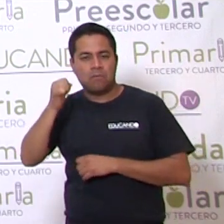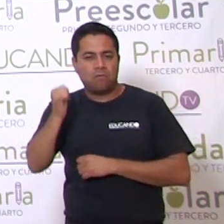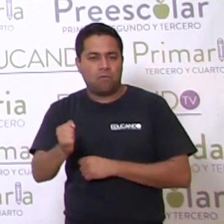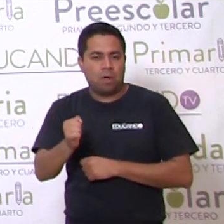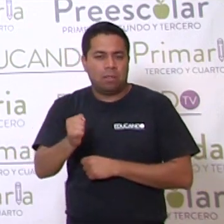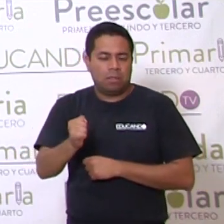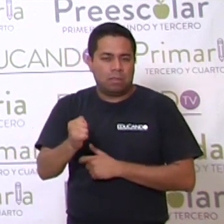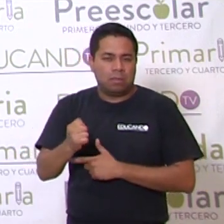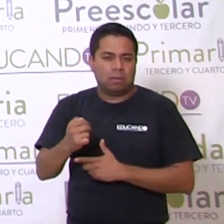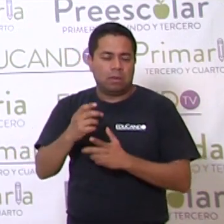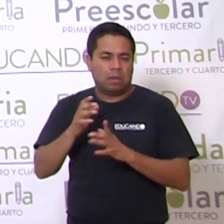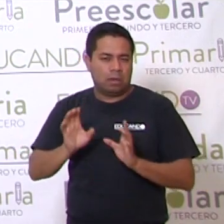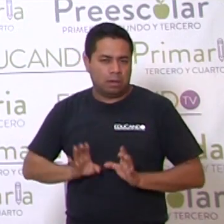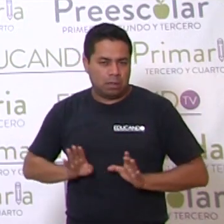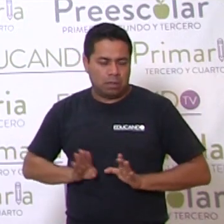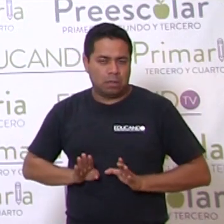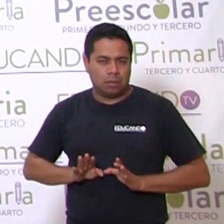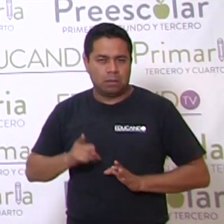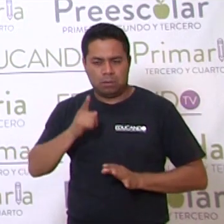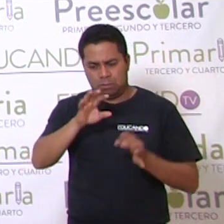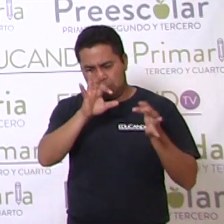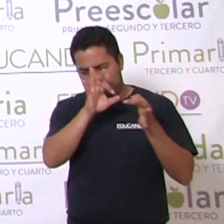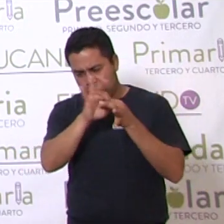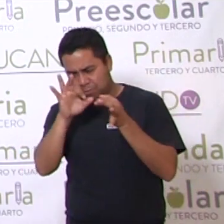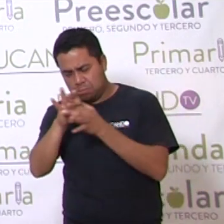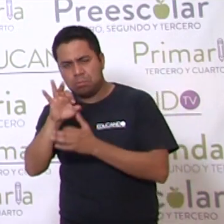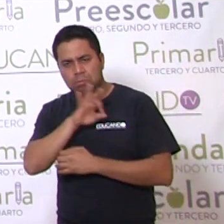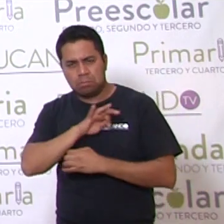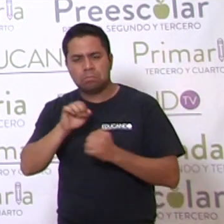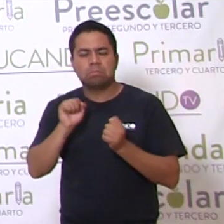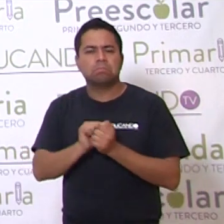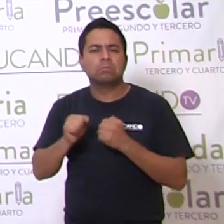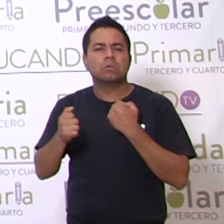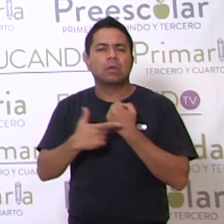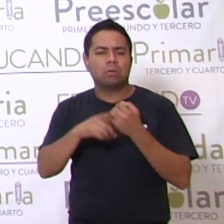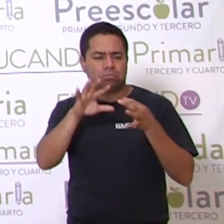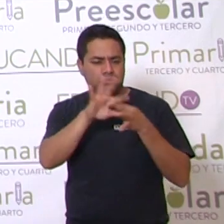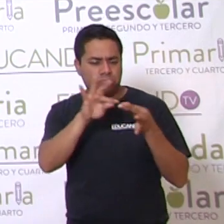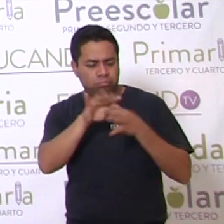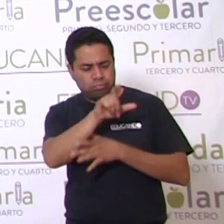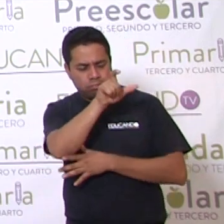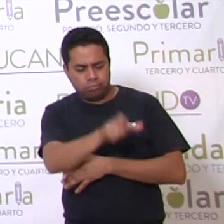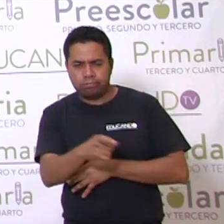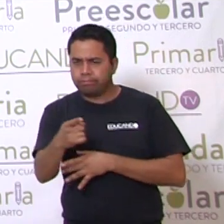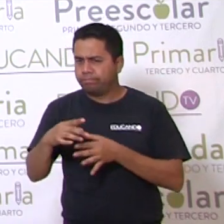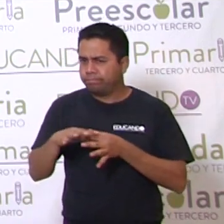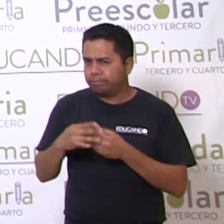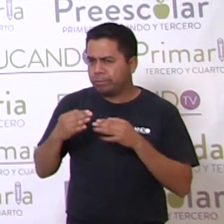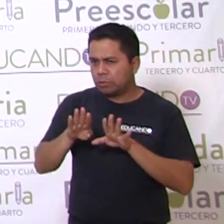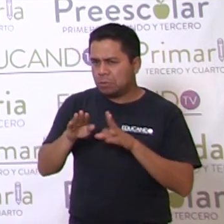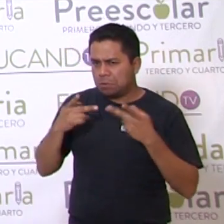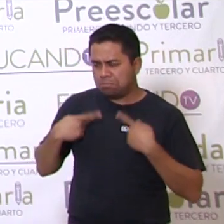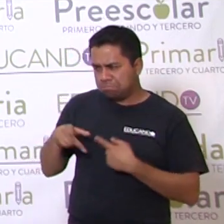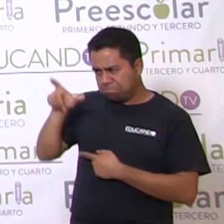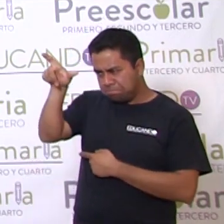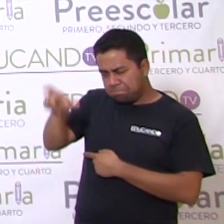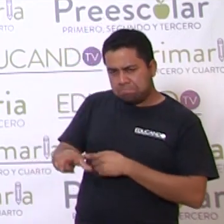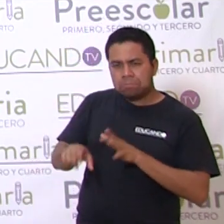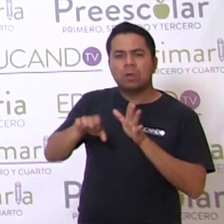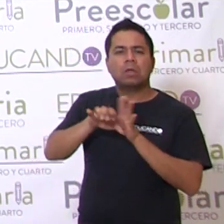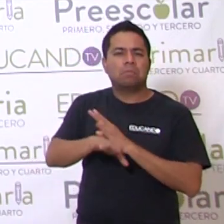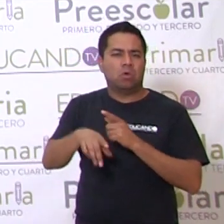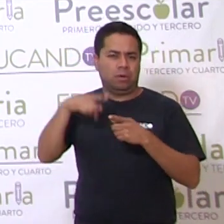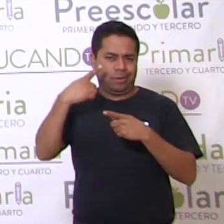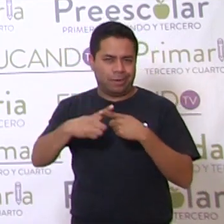temperamento. Nosotros podemos hilarla en alguna descripción donde estemos hablando del sujeto, en este